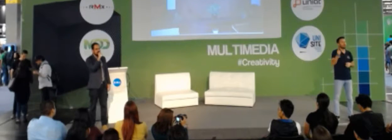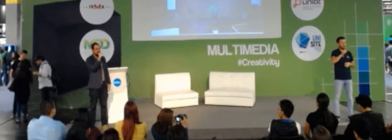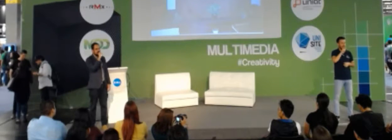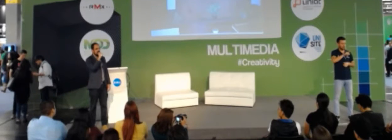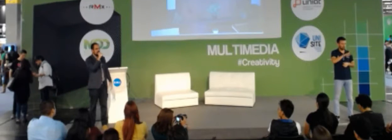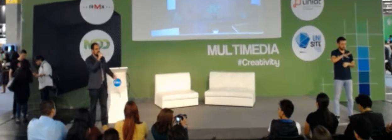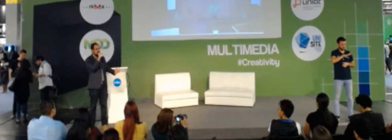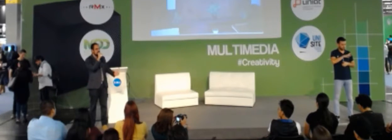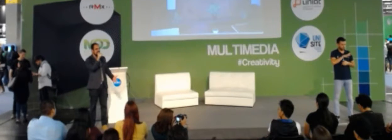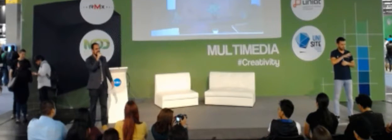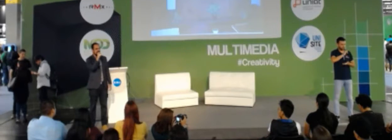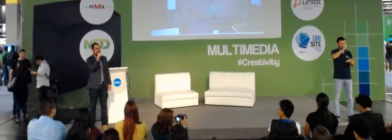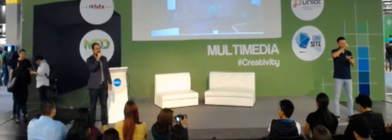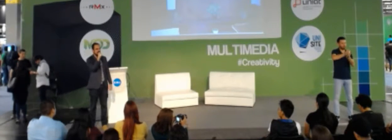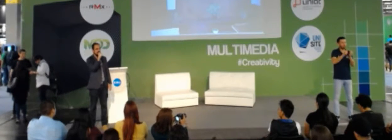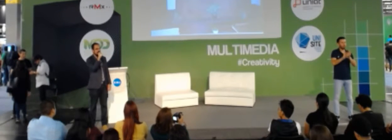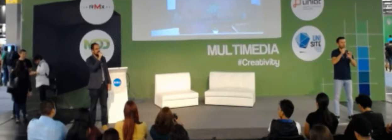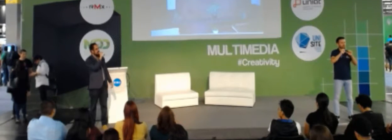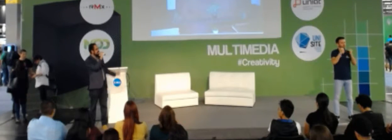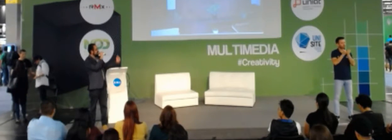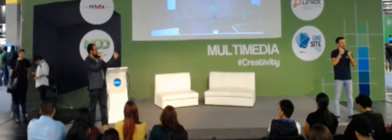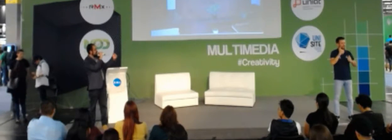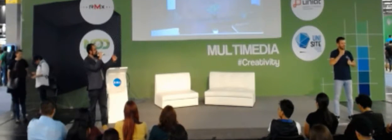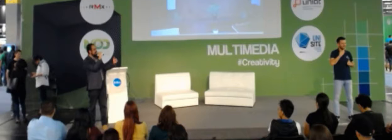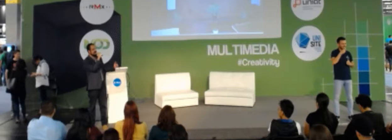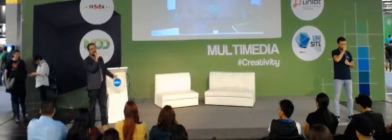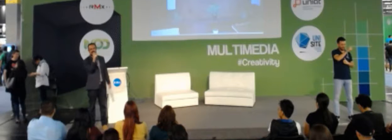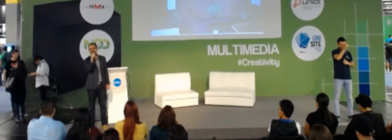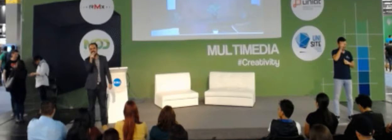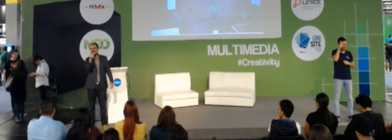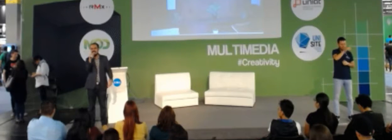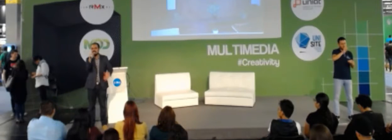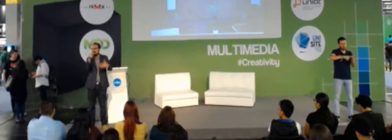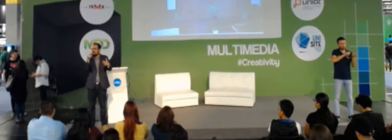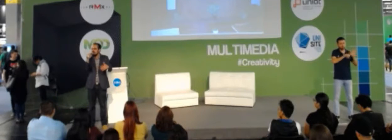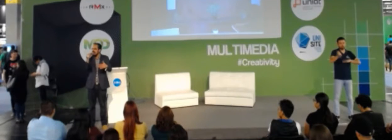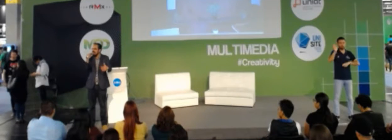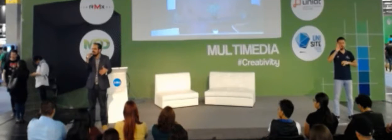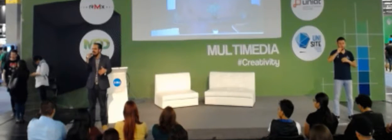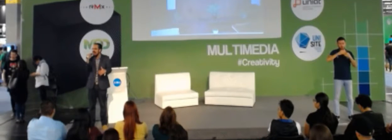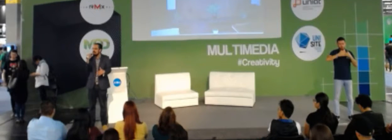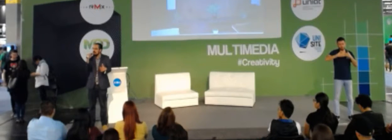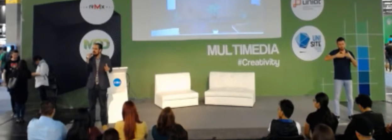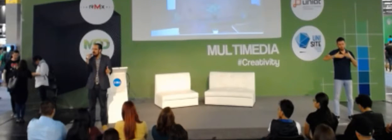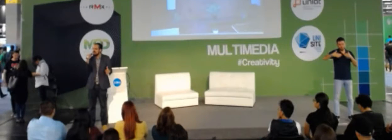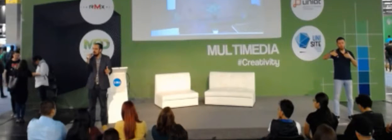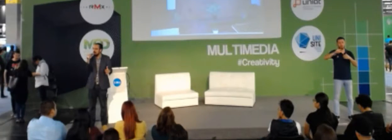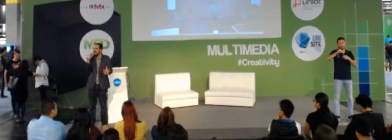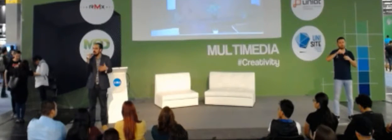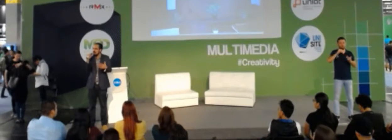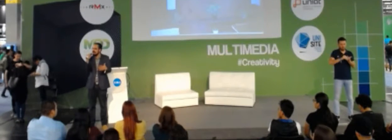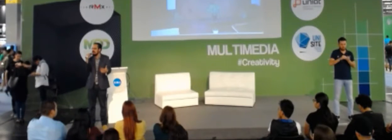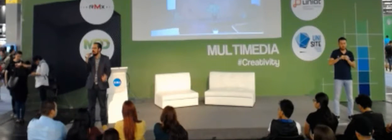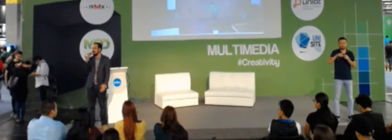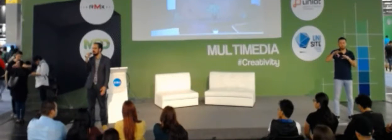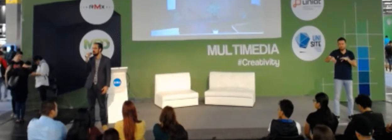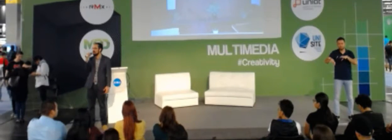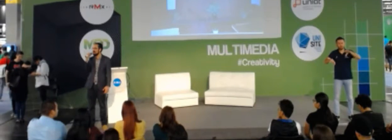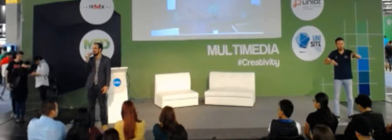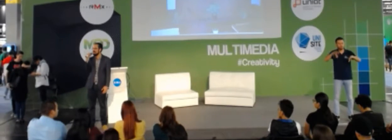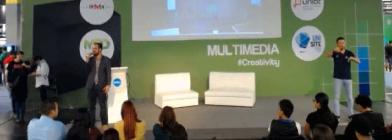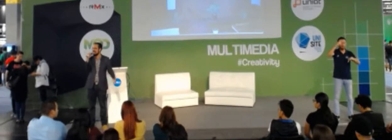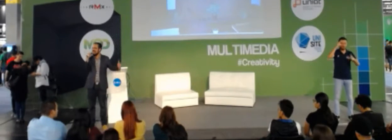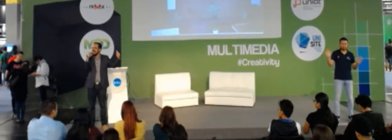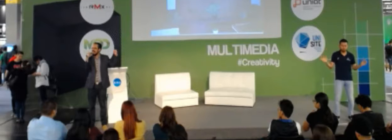civil, la Asociación Silente de Jalisco, desde los años 80, y todos los días abre un espacio de convivencia para los